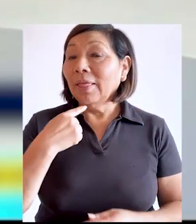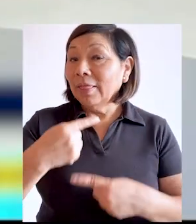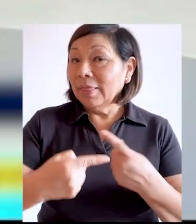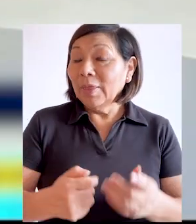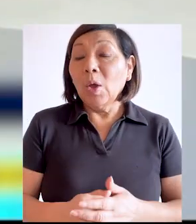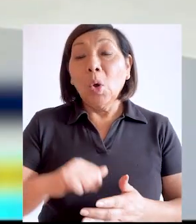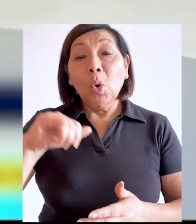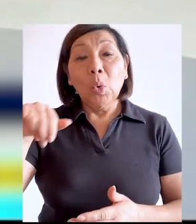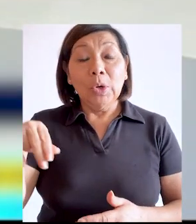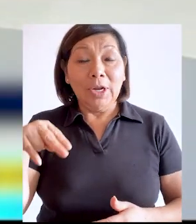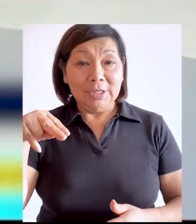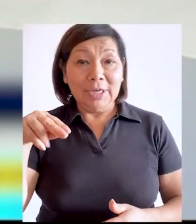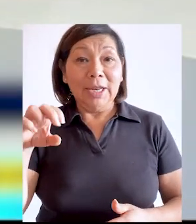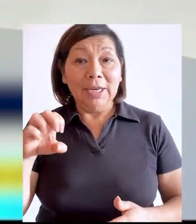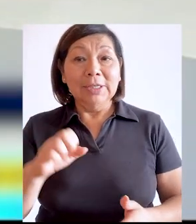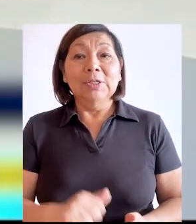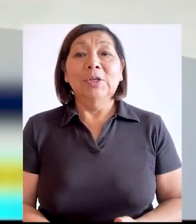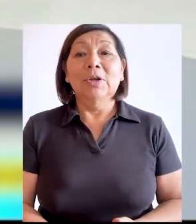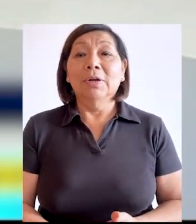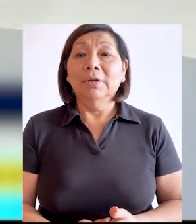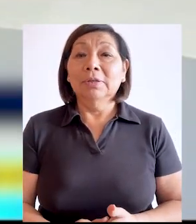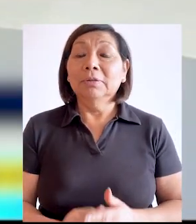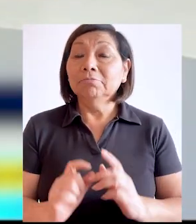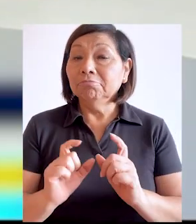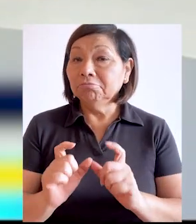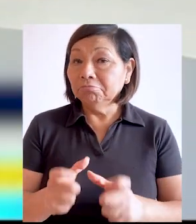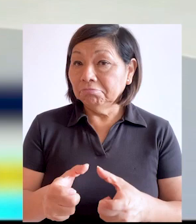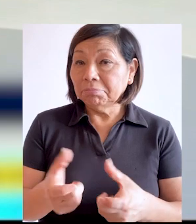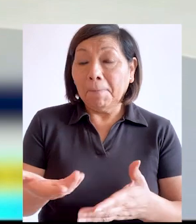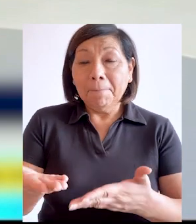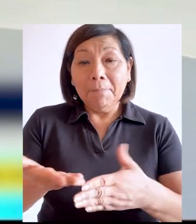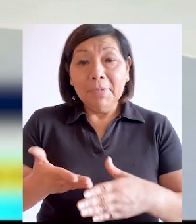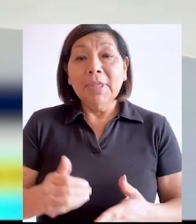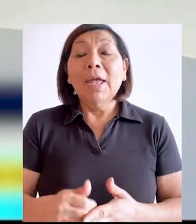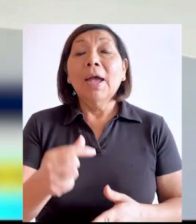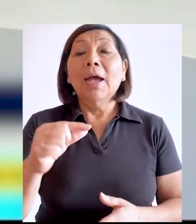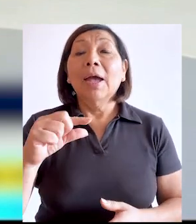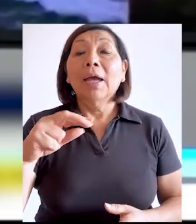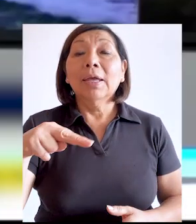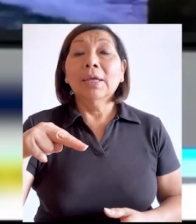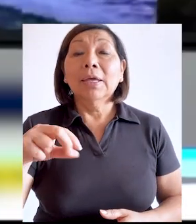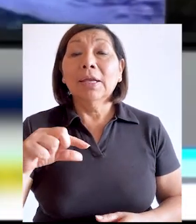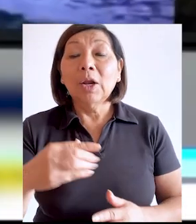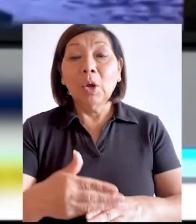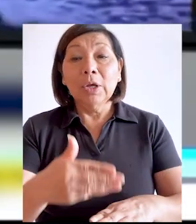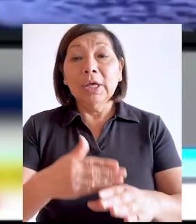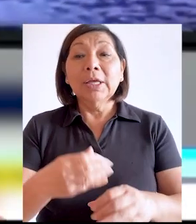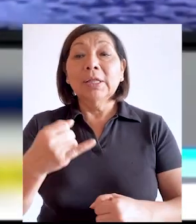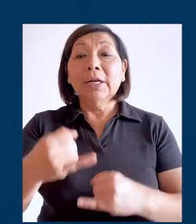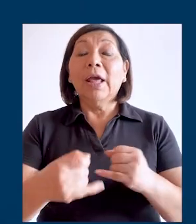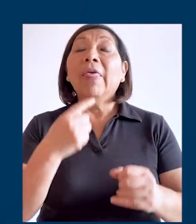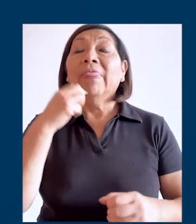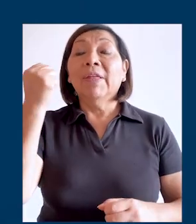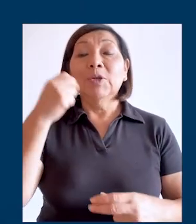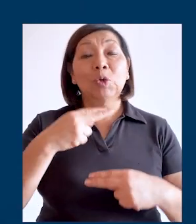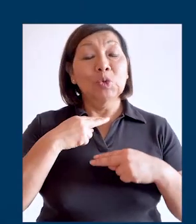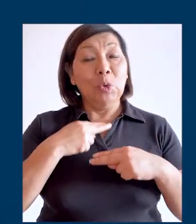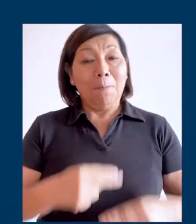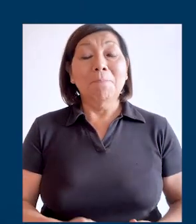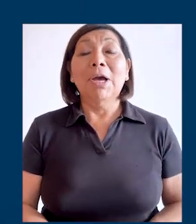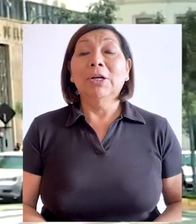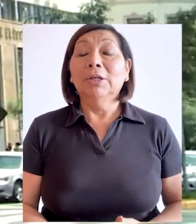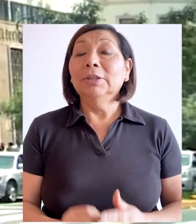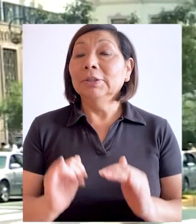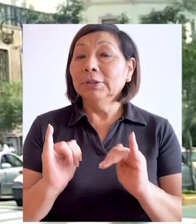Ochoa explicó que el presidente del Jurado Nacional de Elecciones, José Luis Salas, viene invocando el caso Aguinaga de Ecuador ante la Corte Interamericana de